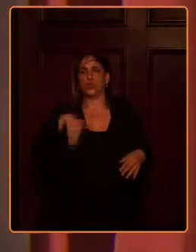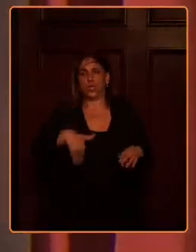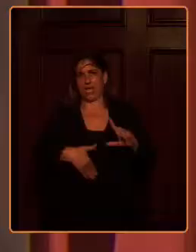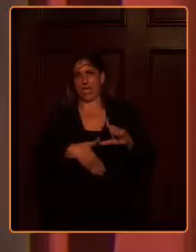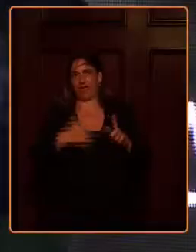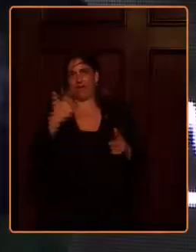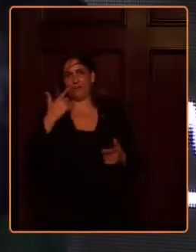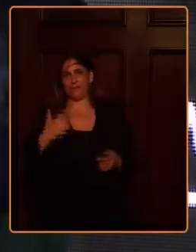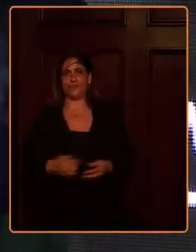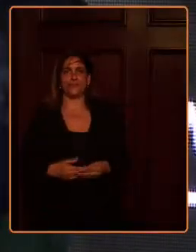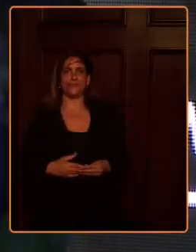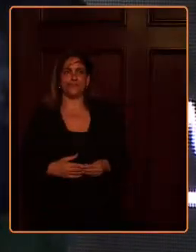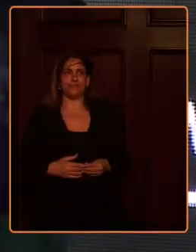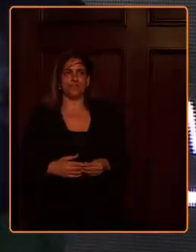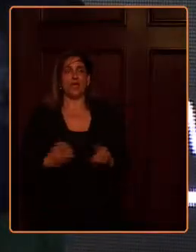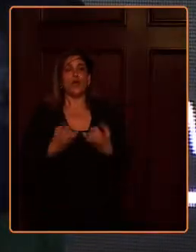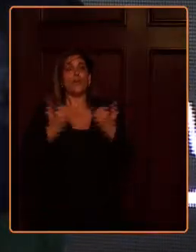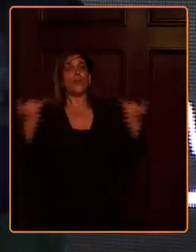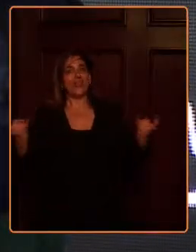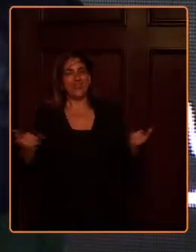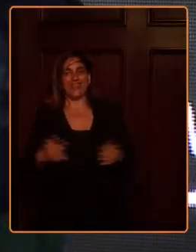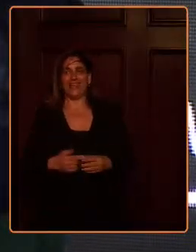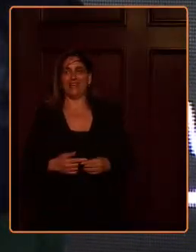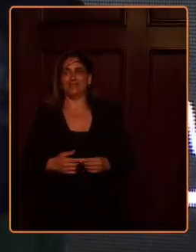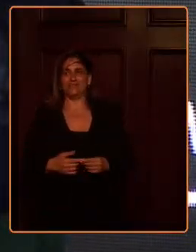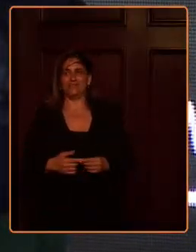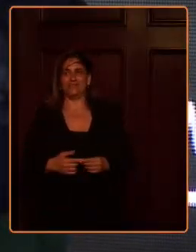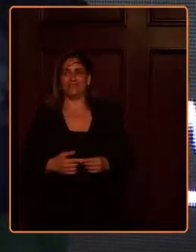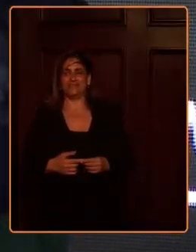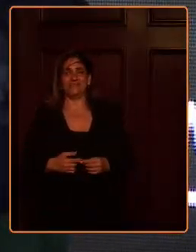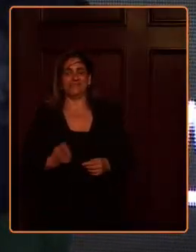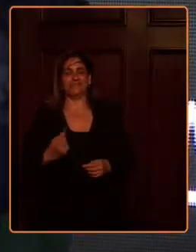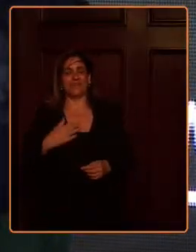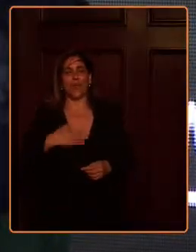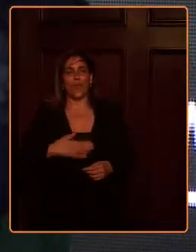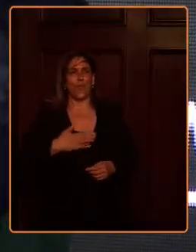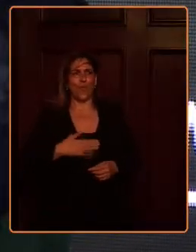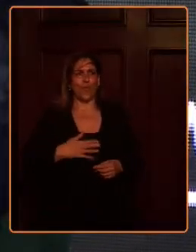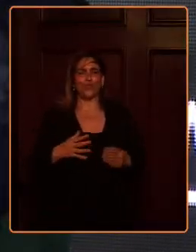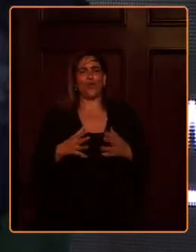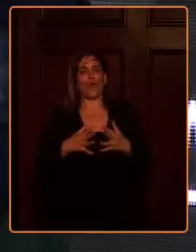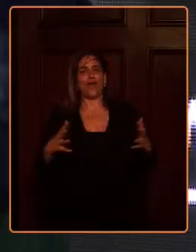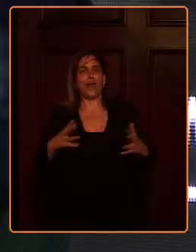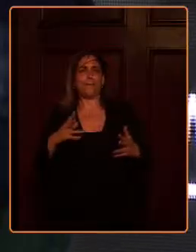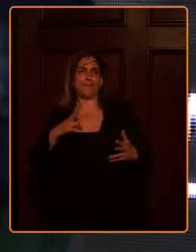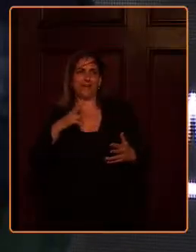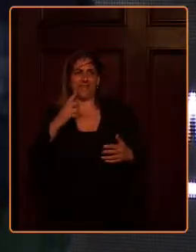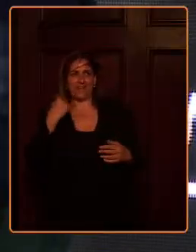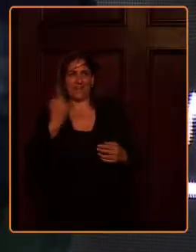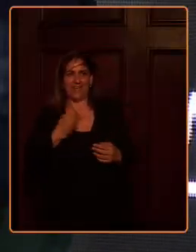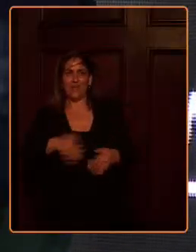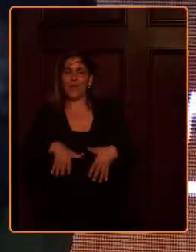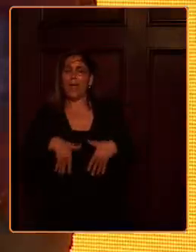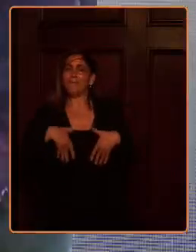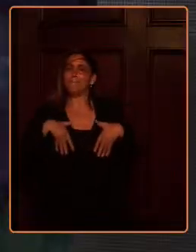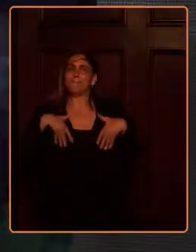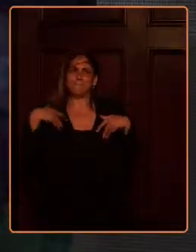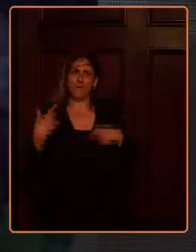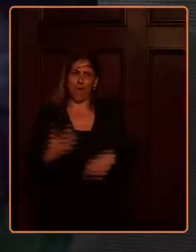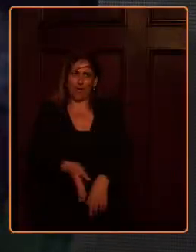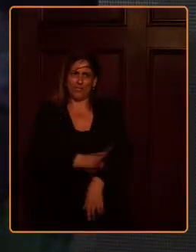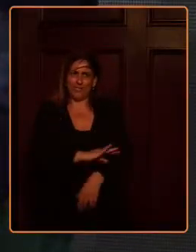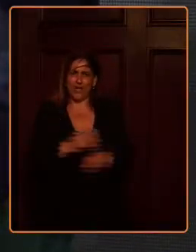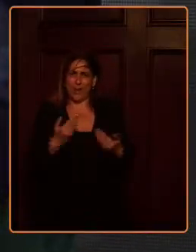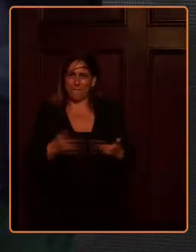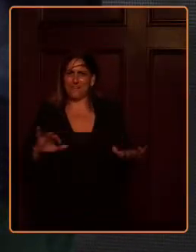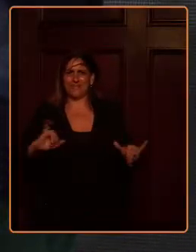Adelante. Buen día. Para mí es un gran privilegio y una emoción darles la bienvenida a esta